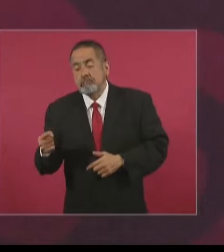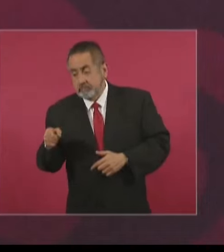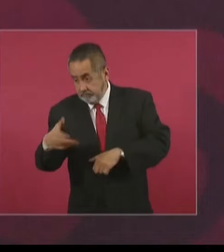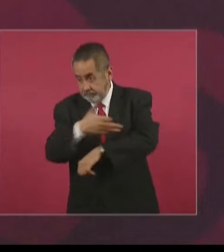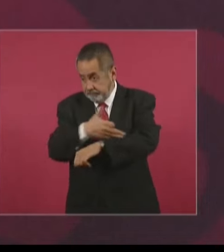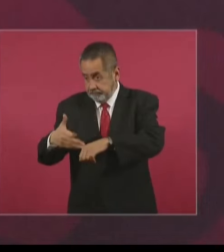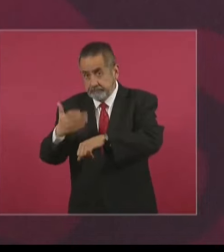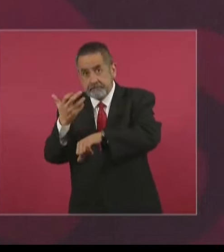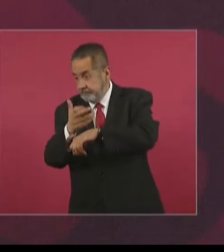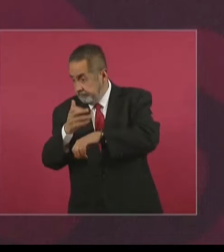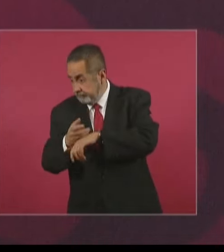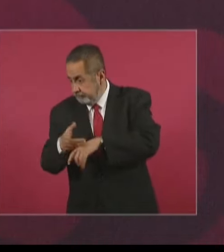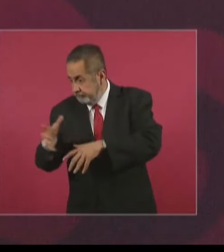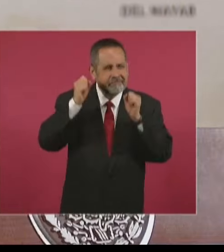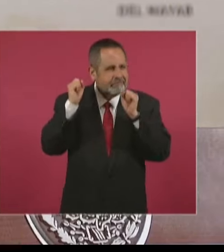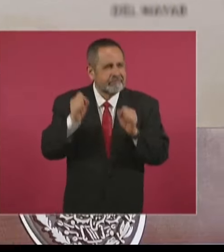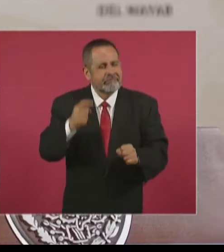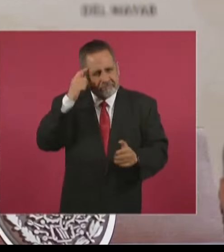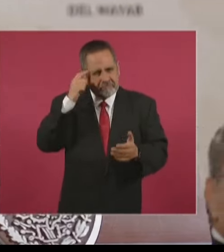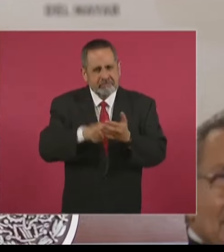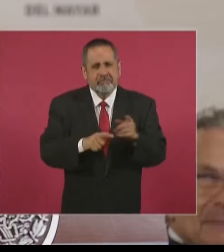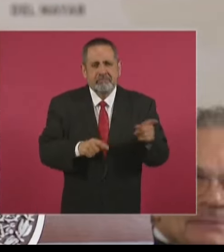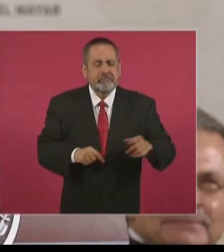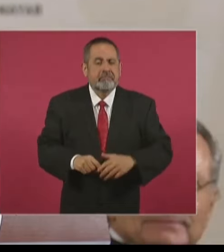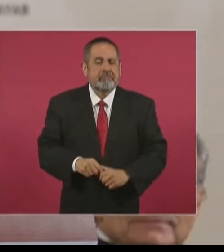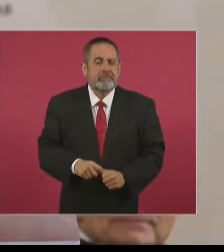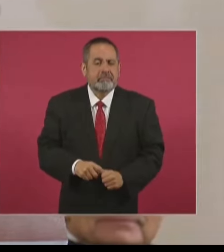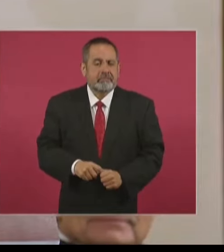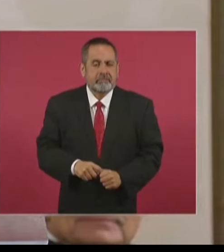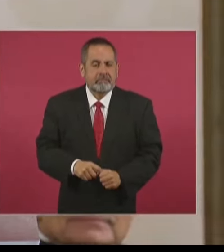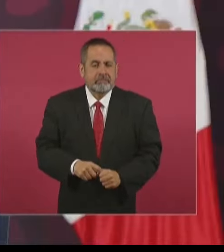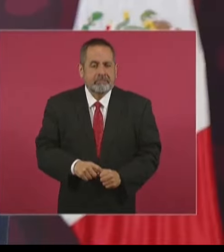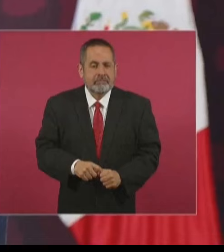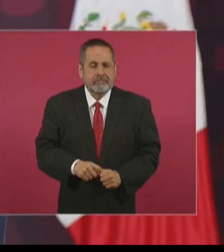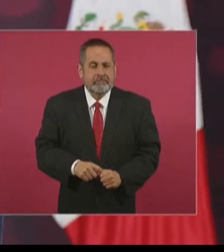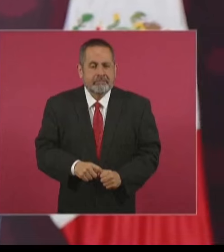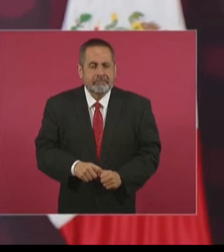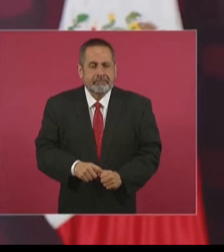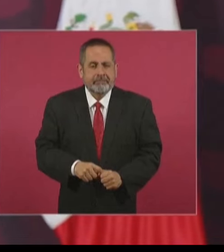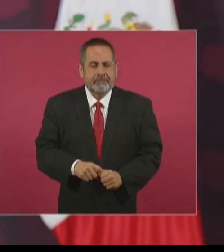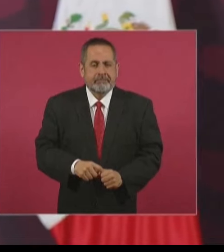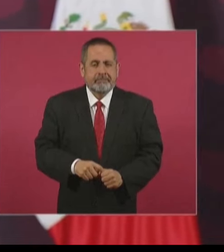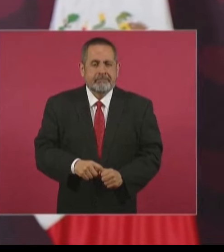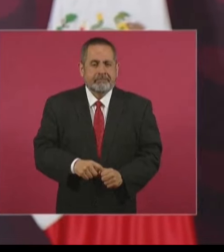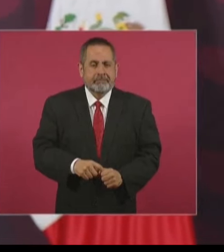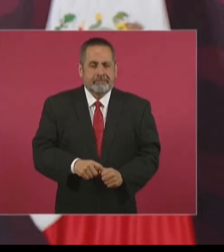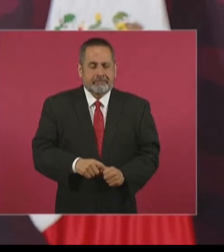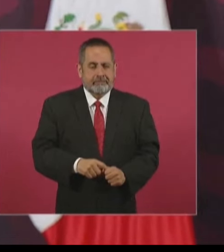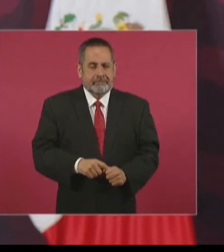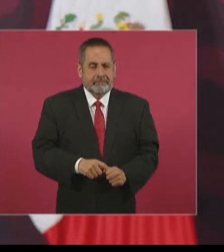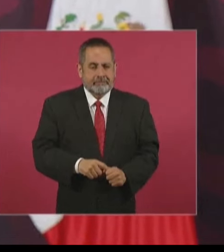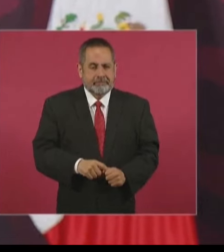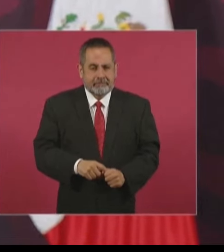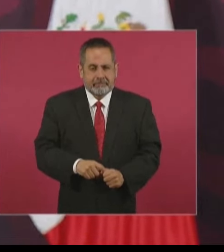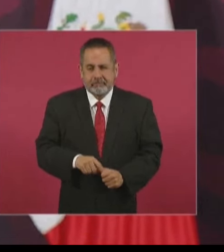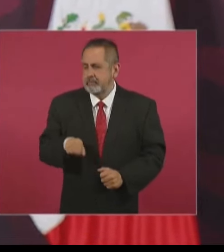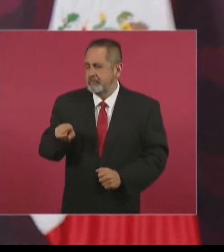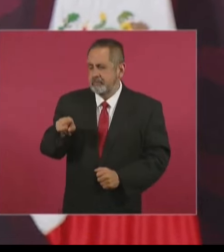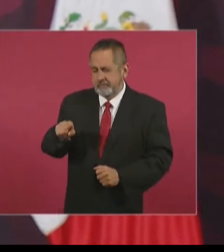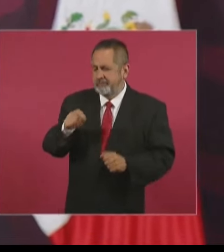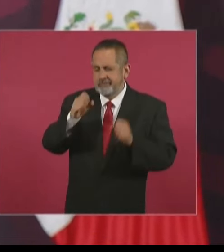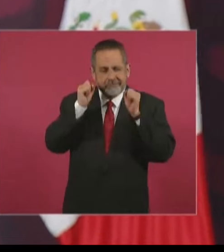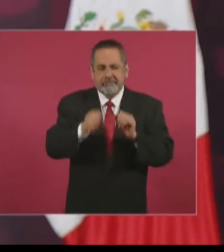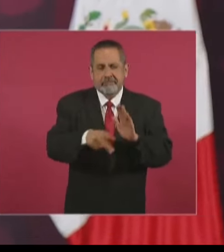las instituciones tienen que estar pensadas en que puedan soportar al peor de los presidentes, para que así el